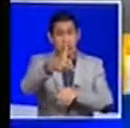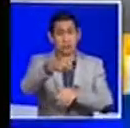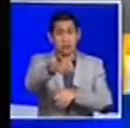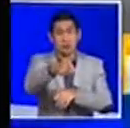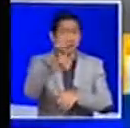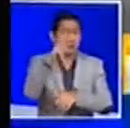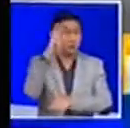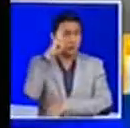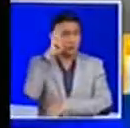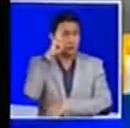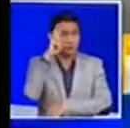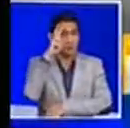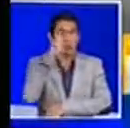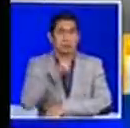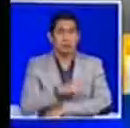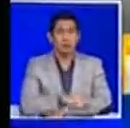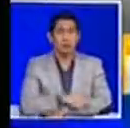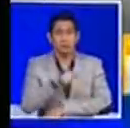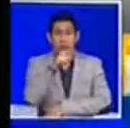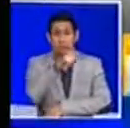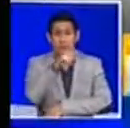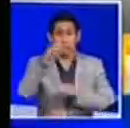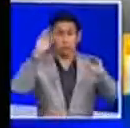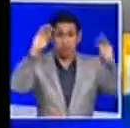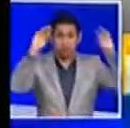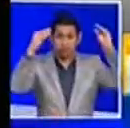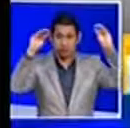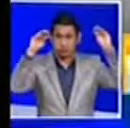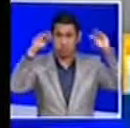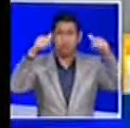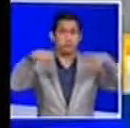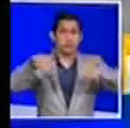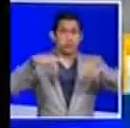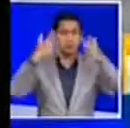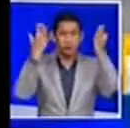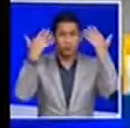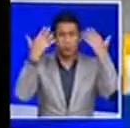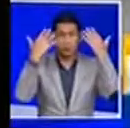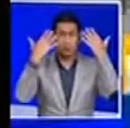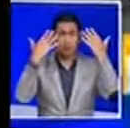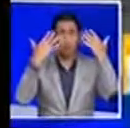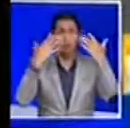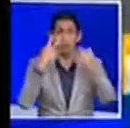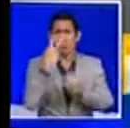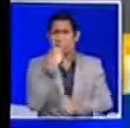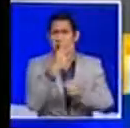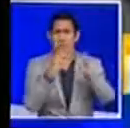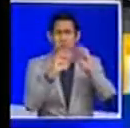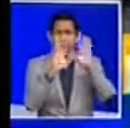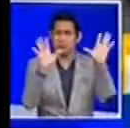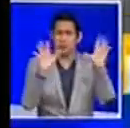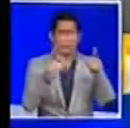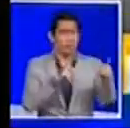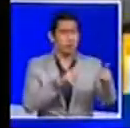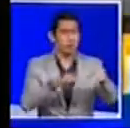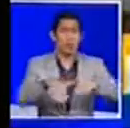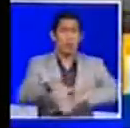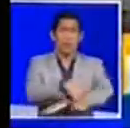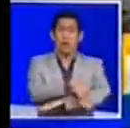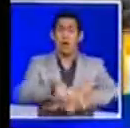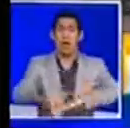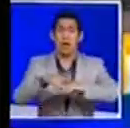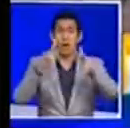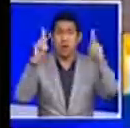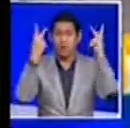Son las cámaras del sistema de videovigilancia de la Corporación para la Seguridad Ciudadana de Guayaquil que captaron todo. Ocurrió en las calles Vaquerizo Nazur